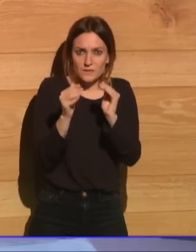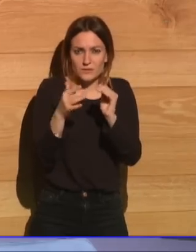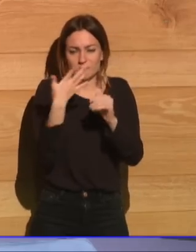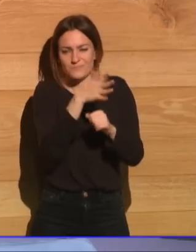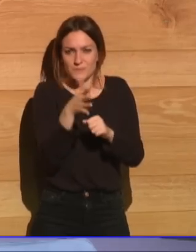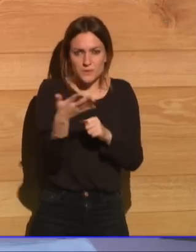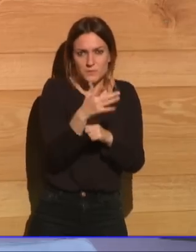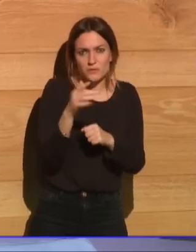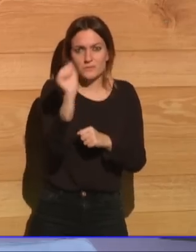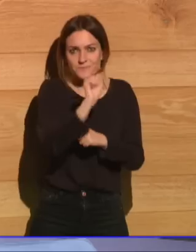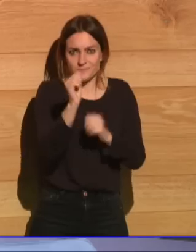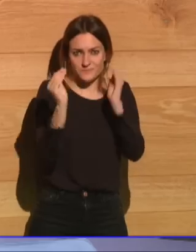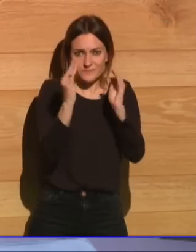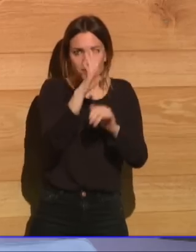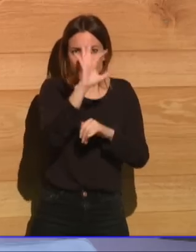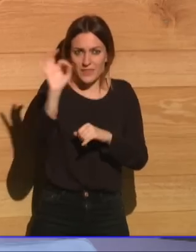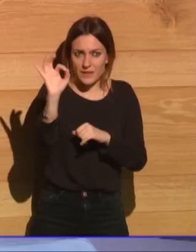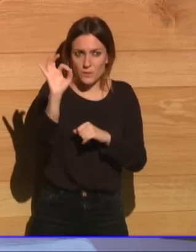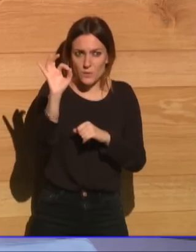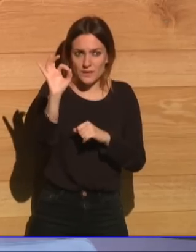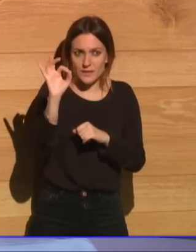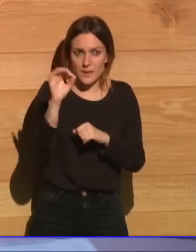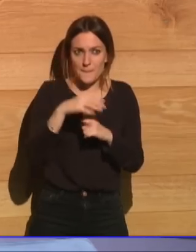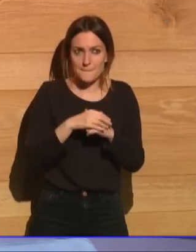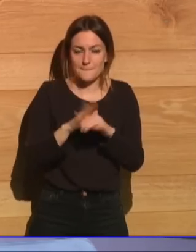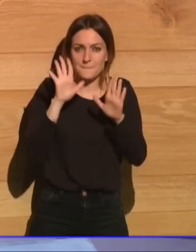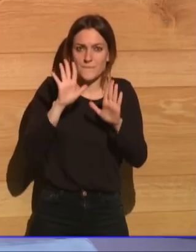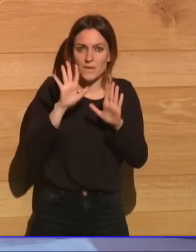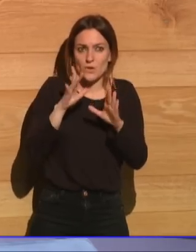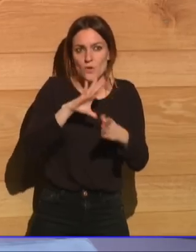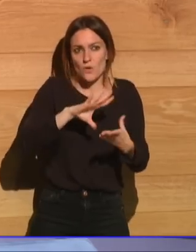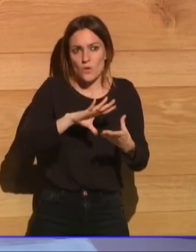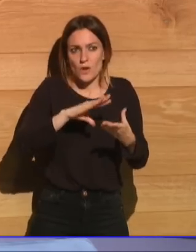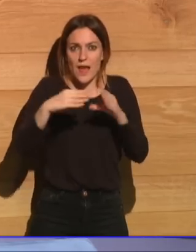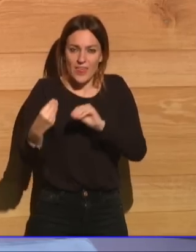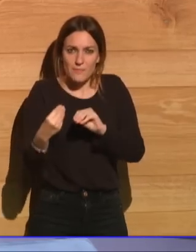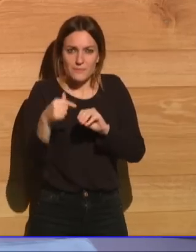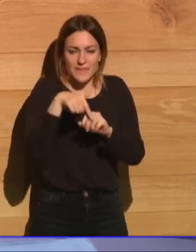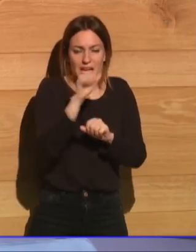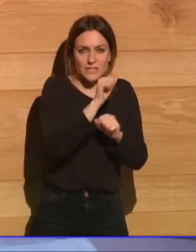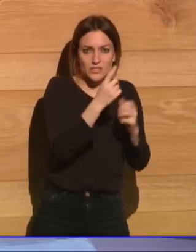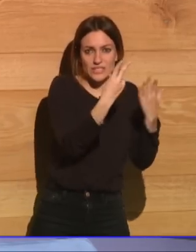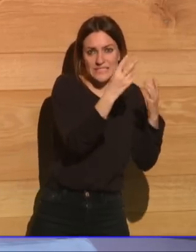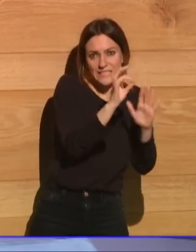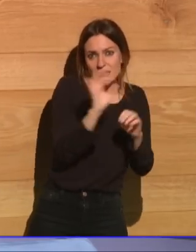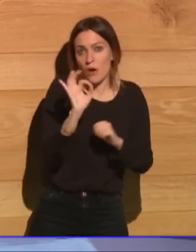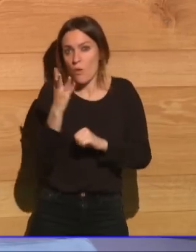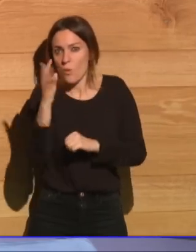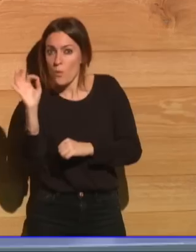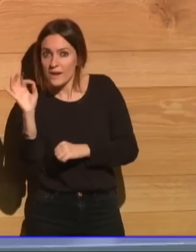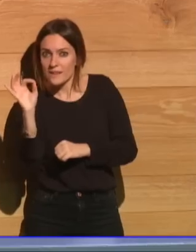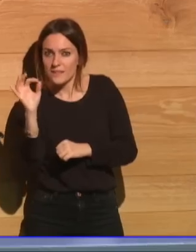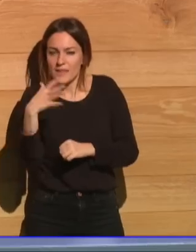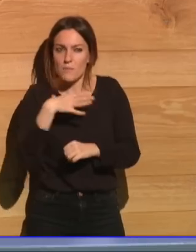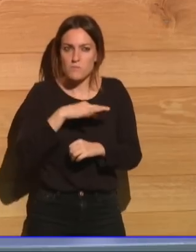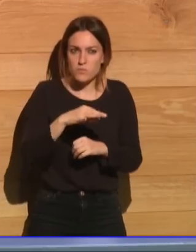años 50 y que de alguna manera solo adapta, sean en los 70, sean en los 40, sea en La estética Baton